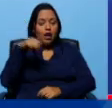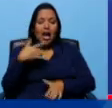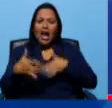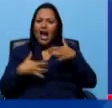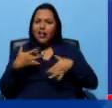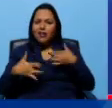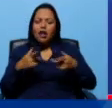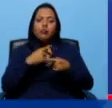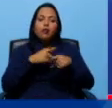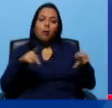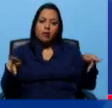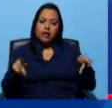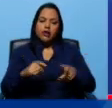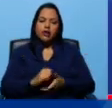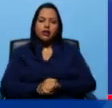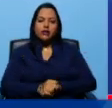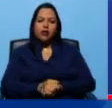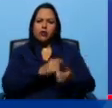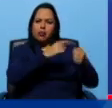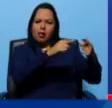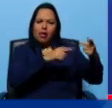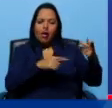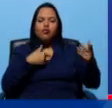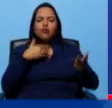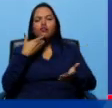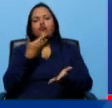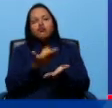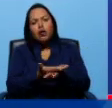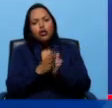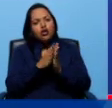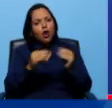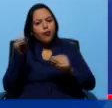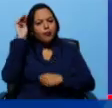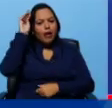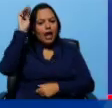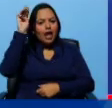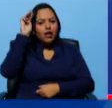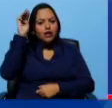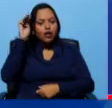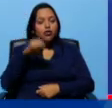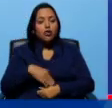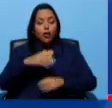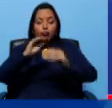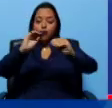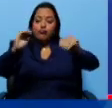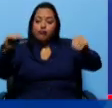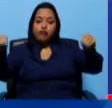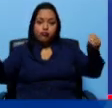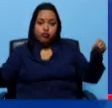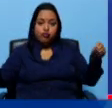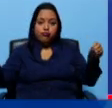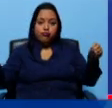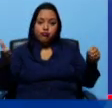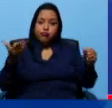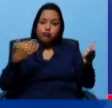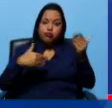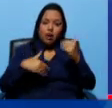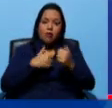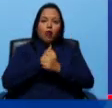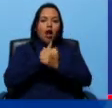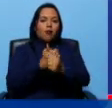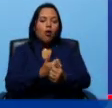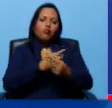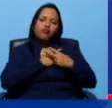actividades públicas, y yo les pido a todos los docentes, les hago un llamado por amor a la